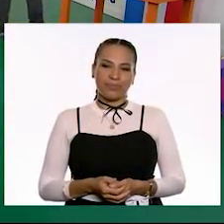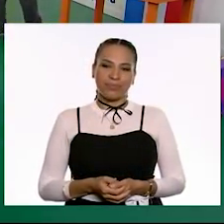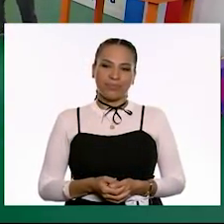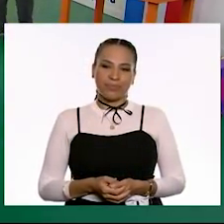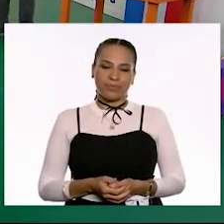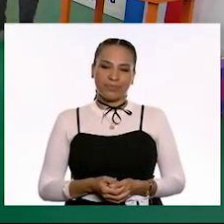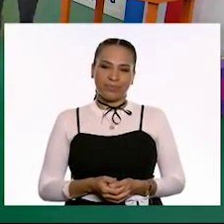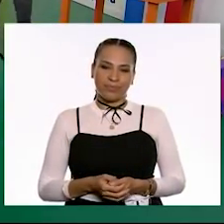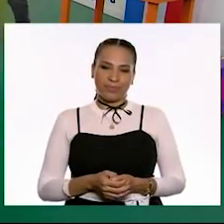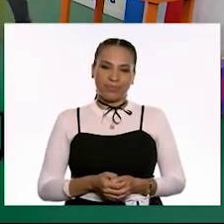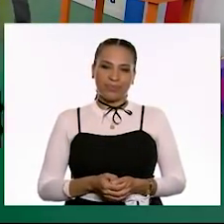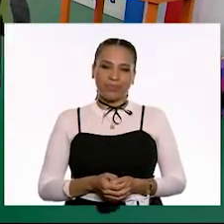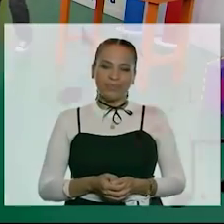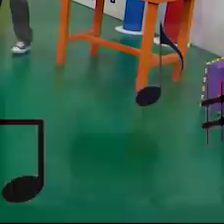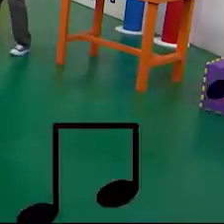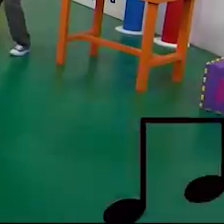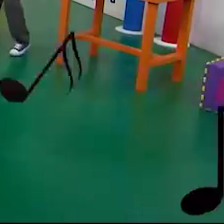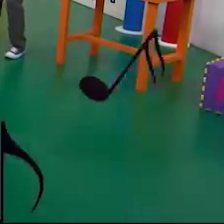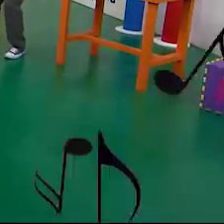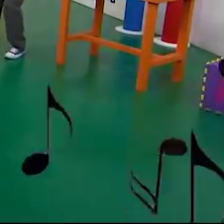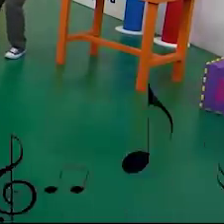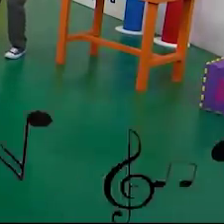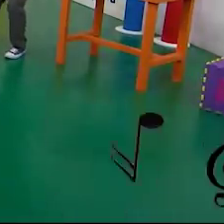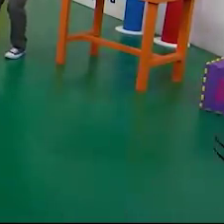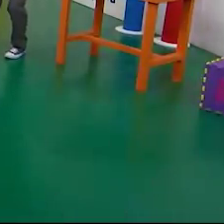Como zombies todos.